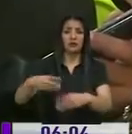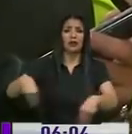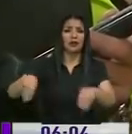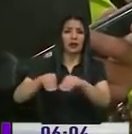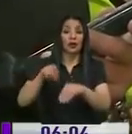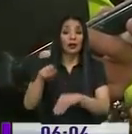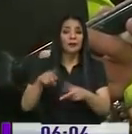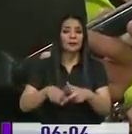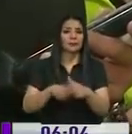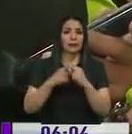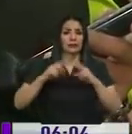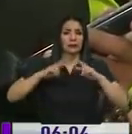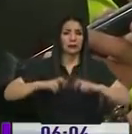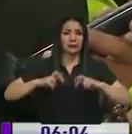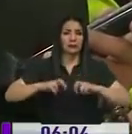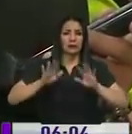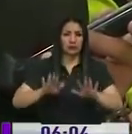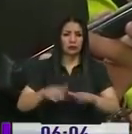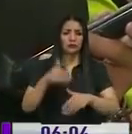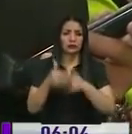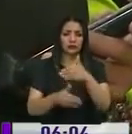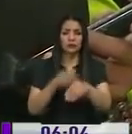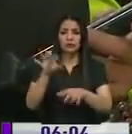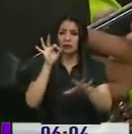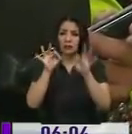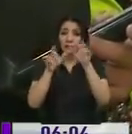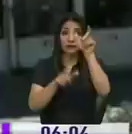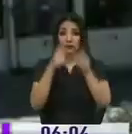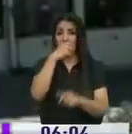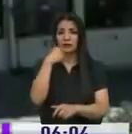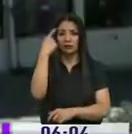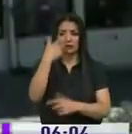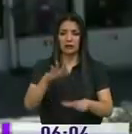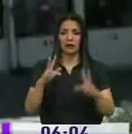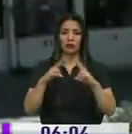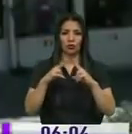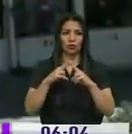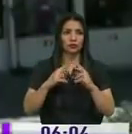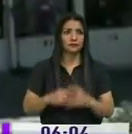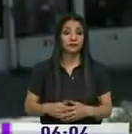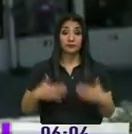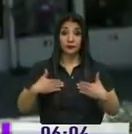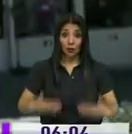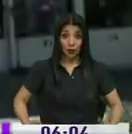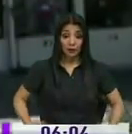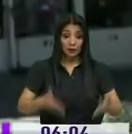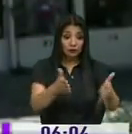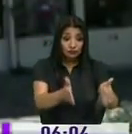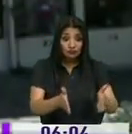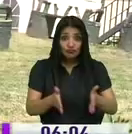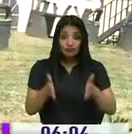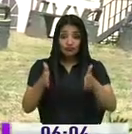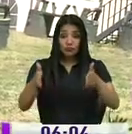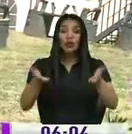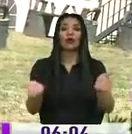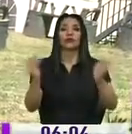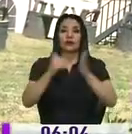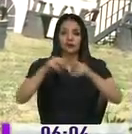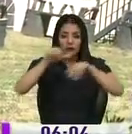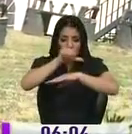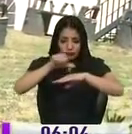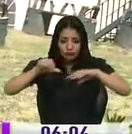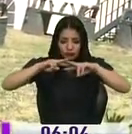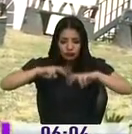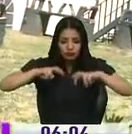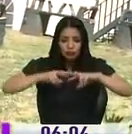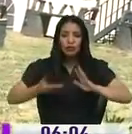el inicio para la investigación y posterior a la identificación de las otras personas con la exhumación del cadáver se realizará en los próximos días nuevamente la autopsia